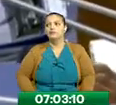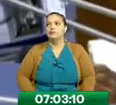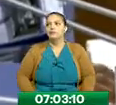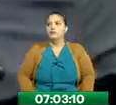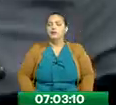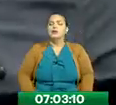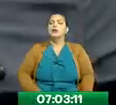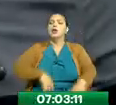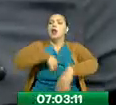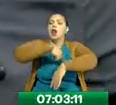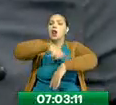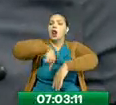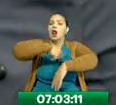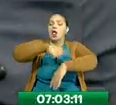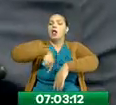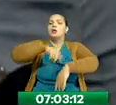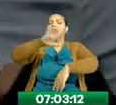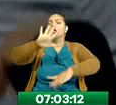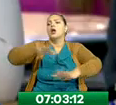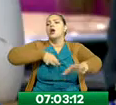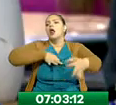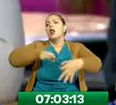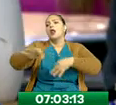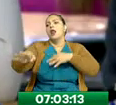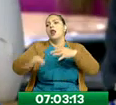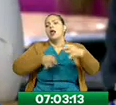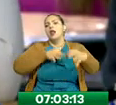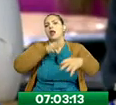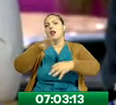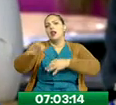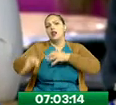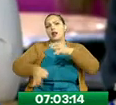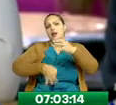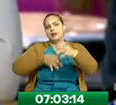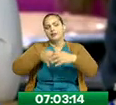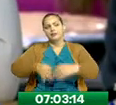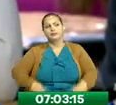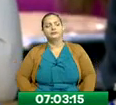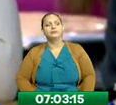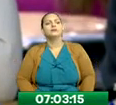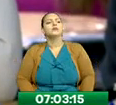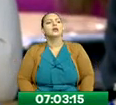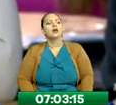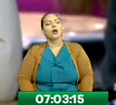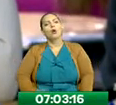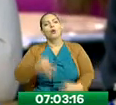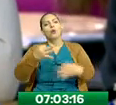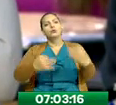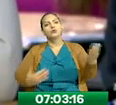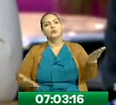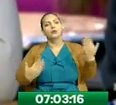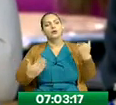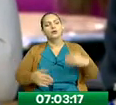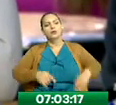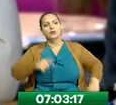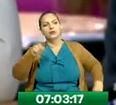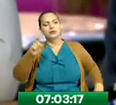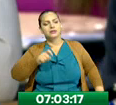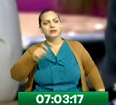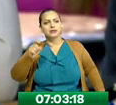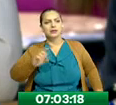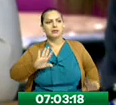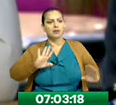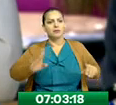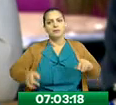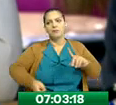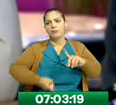acusaciones y presentación de supuestas pruebas fuera de tiempo. La ley plantea que el juicio político tiene que ser presentado con la totalidad del